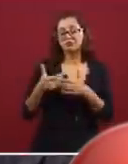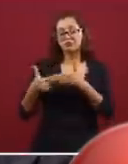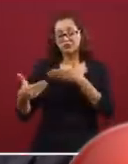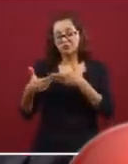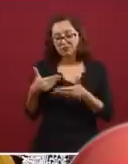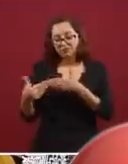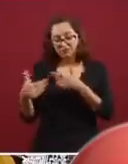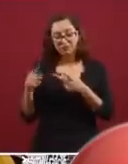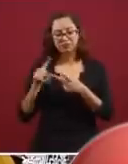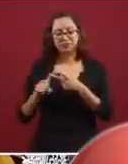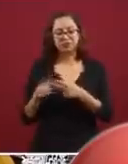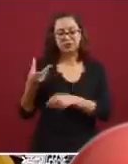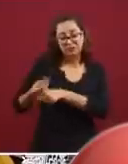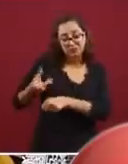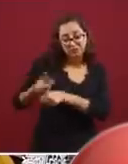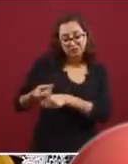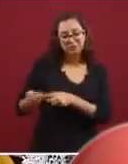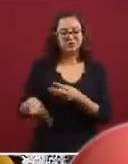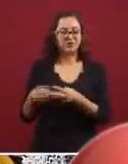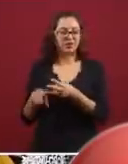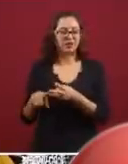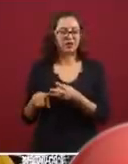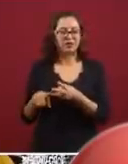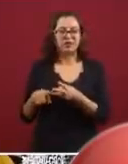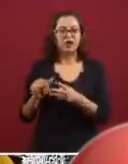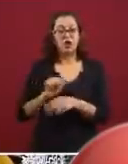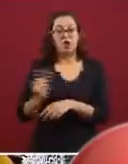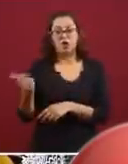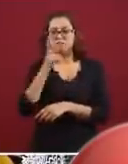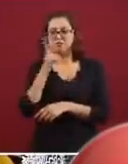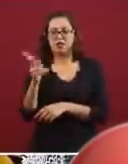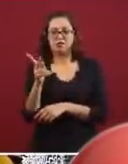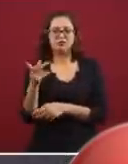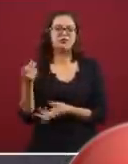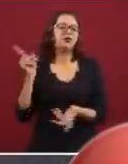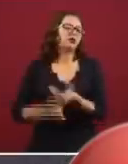actualizaciones, ajustes o cualquier otra cosa.